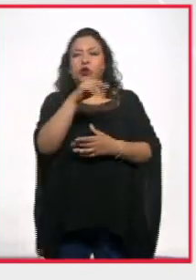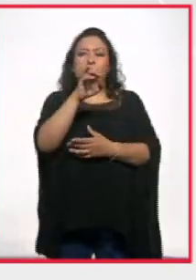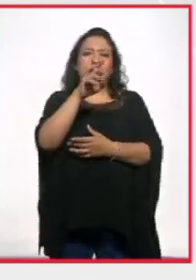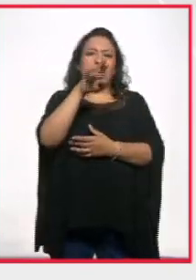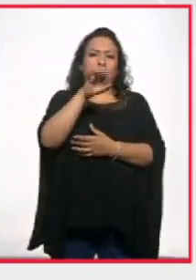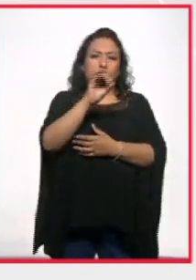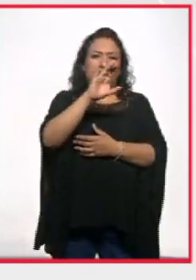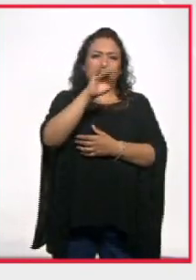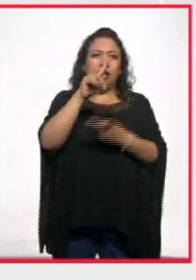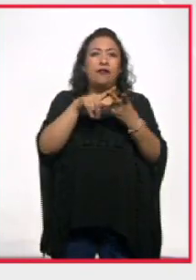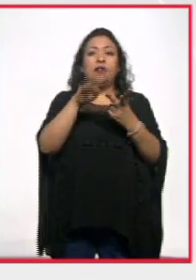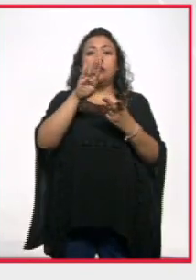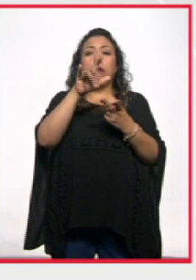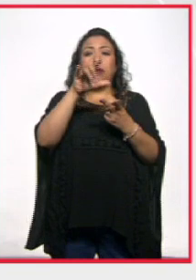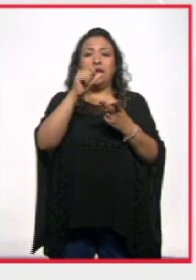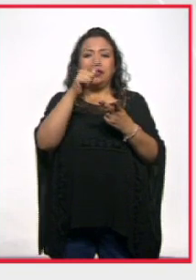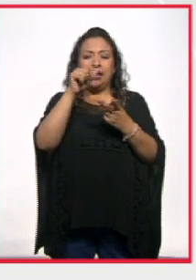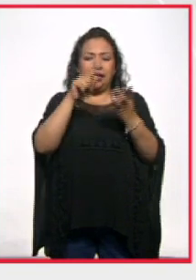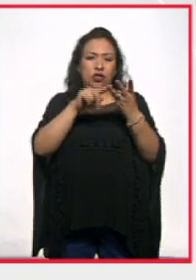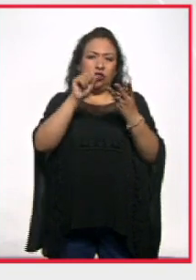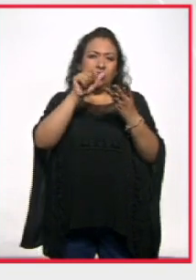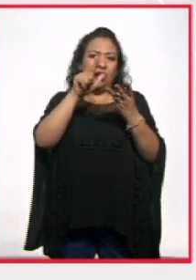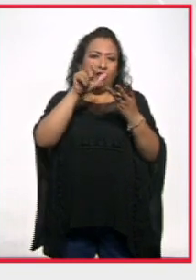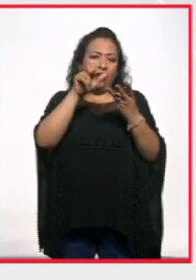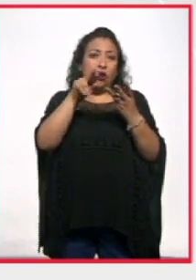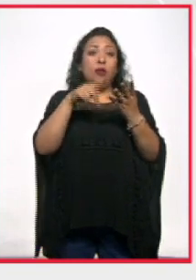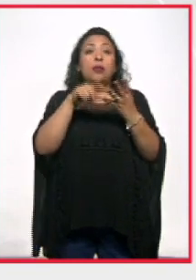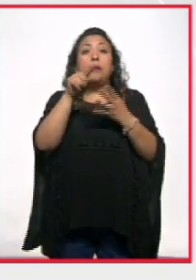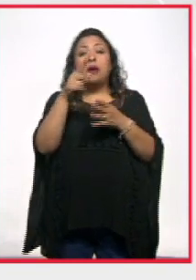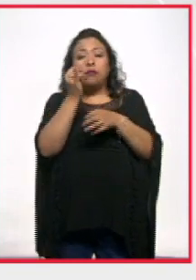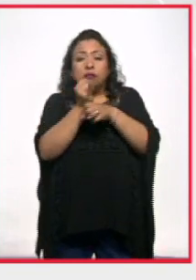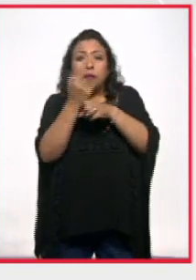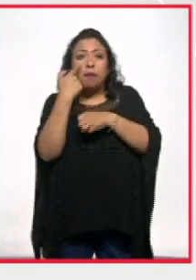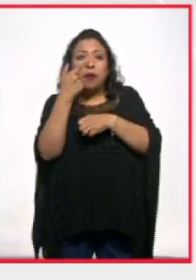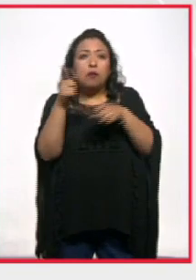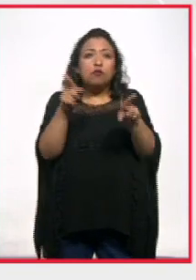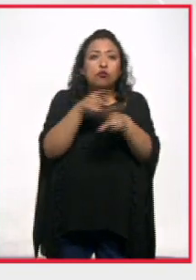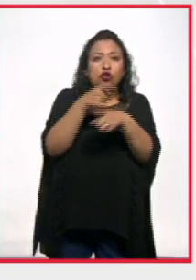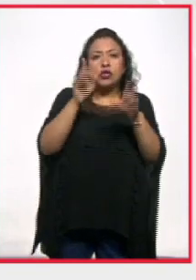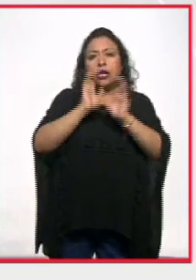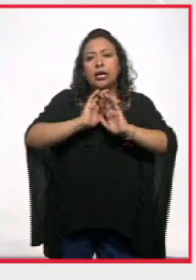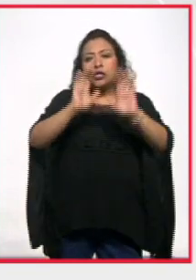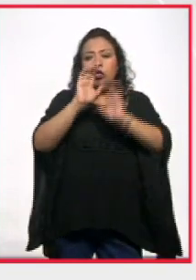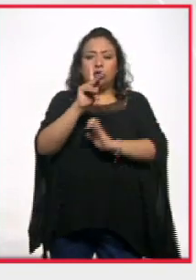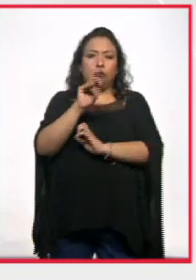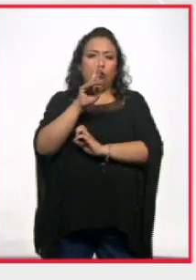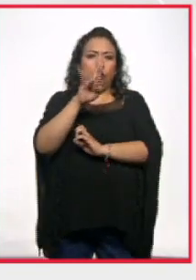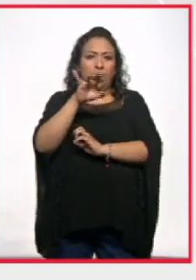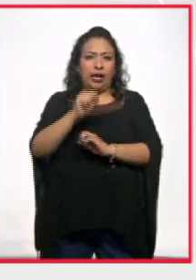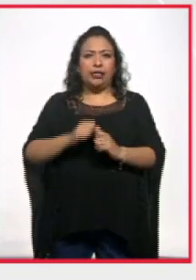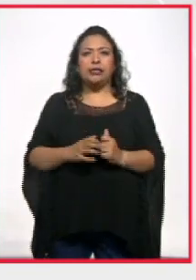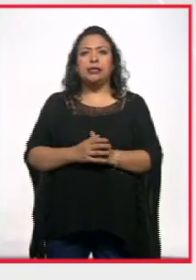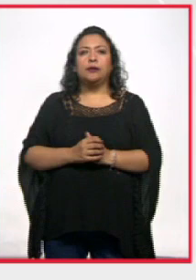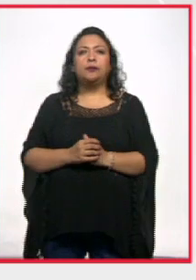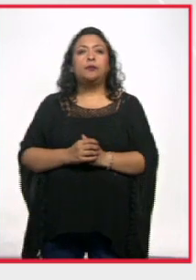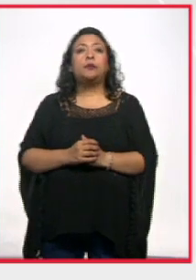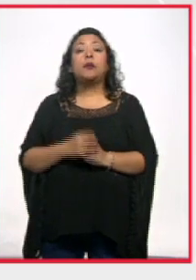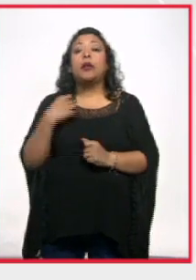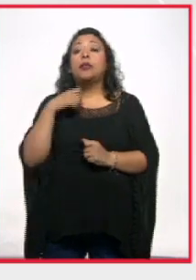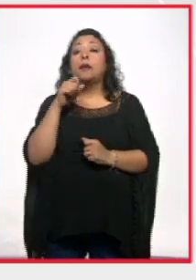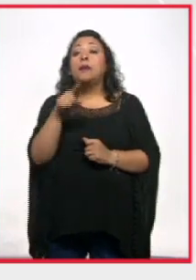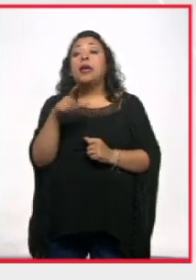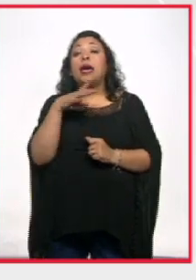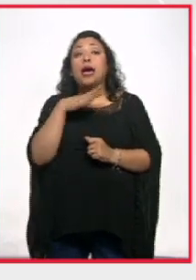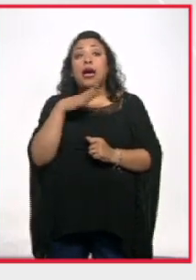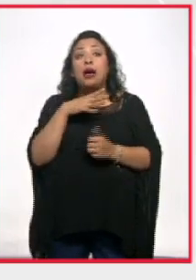Chávez, Blas Galindo, Salvador Contreras, así como con la exploración por los ritmos y canciones populares. Vamos a hacer